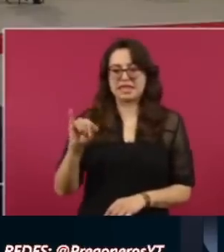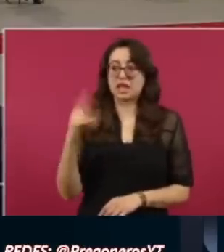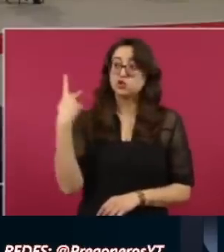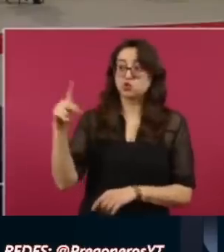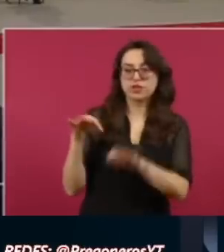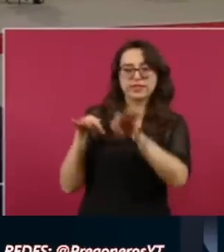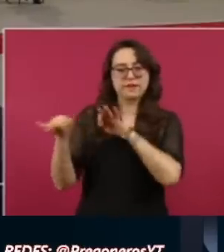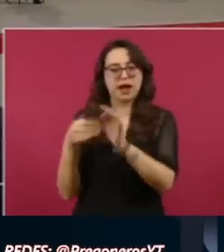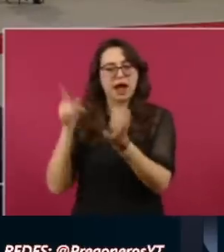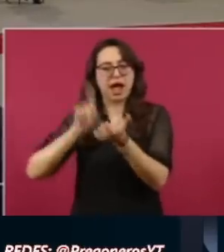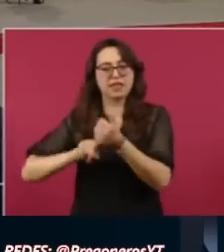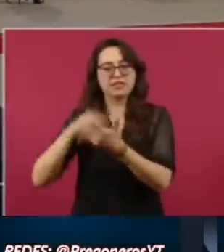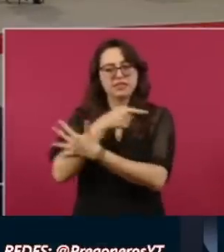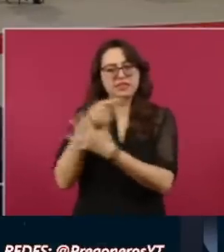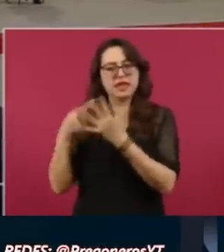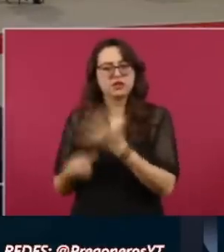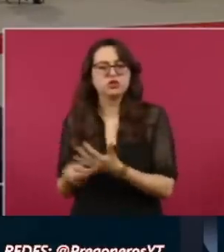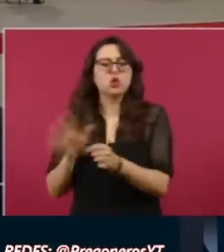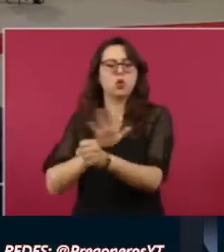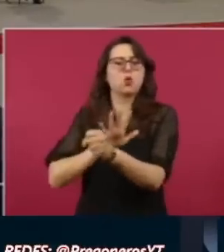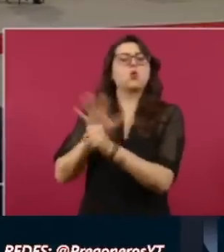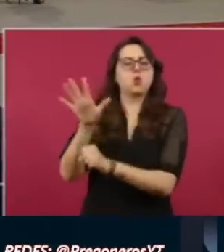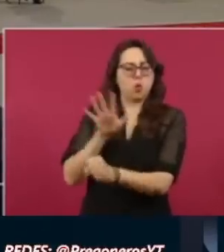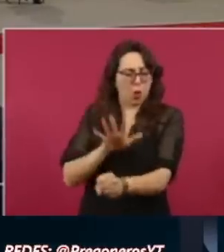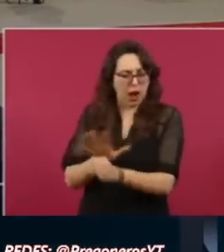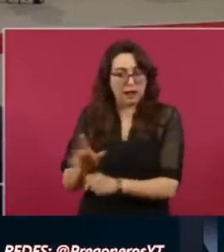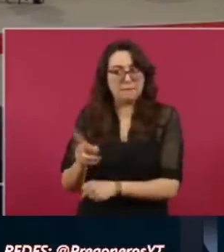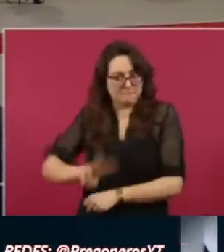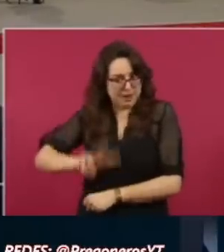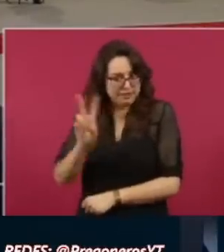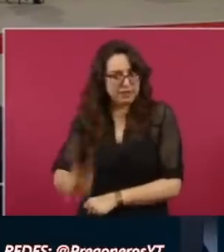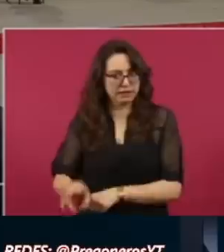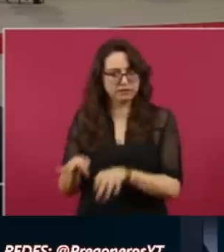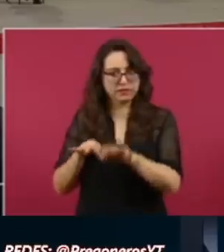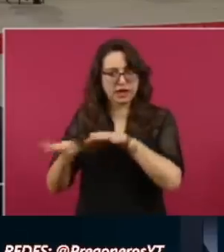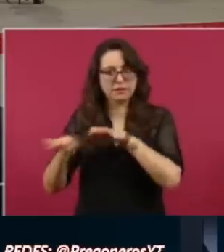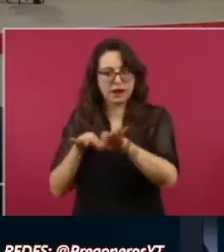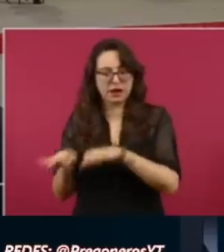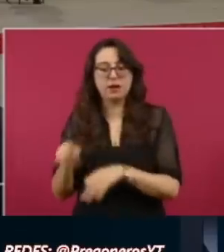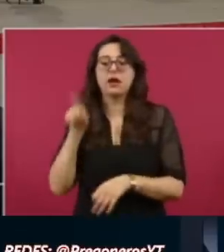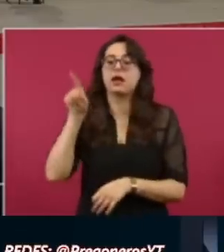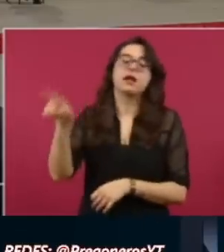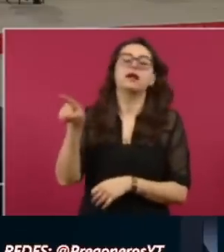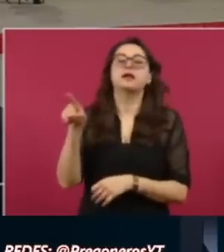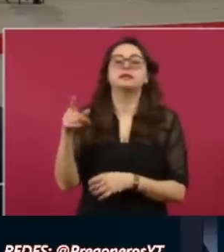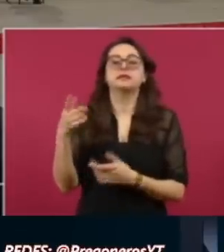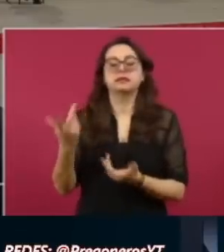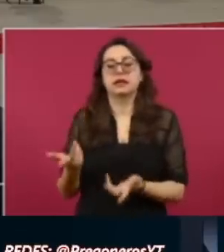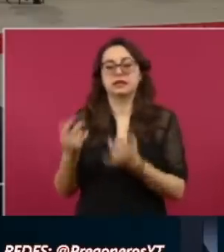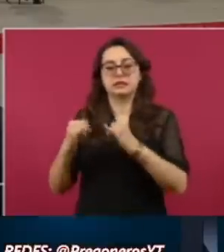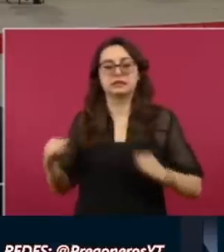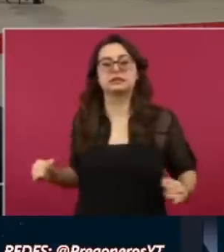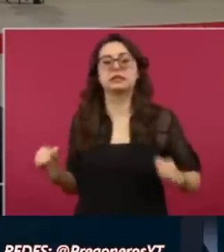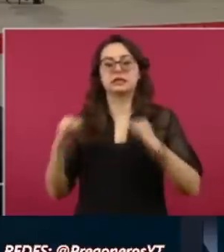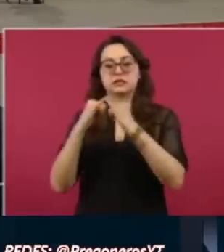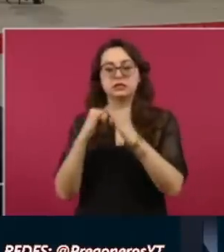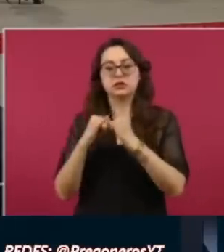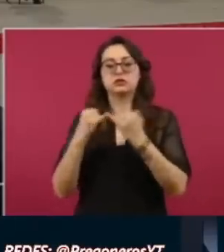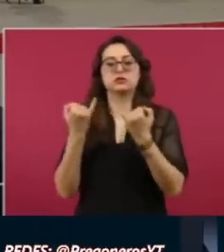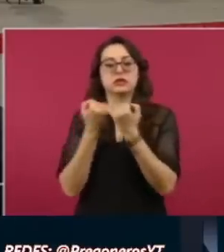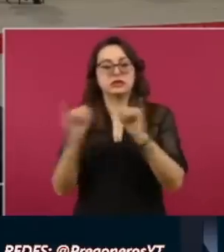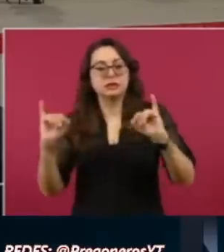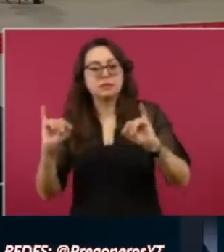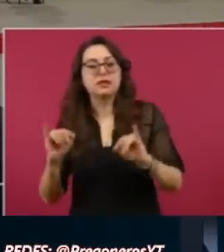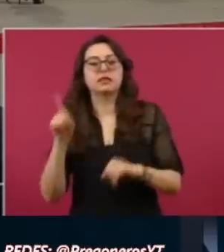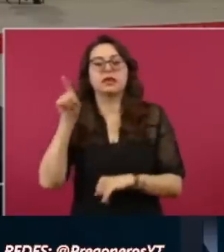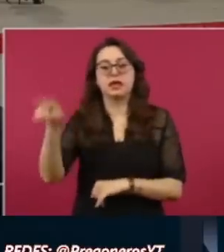instituto nacional de transparencia acceso a la información y protección de datos personales es el organismo público autónomo encargado de facilitar y